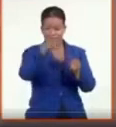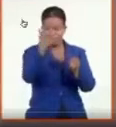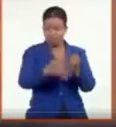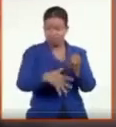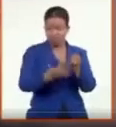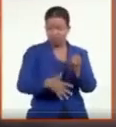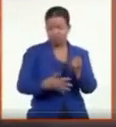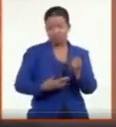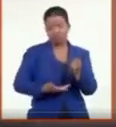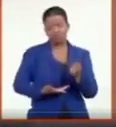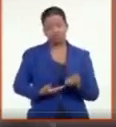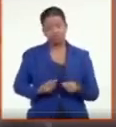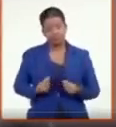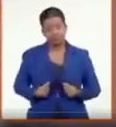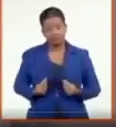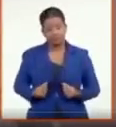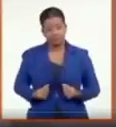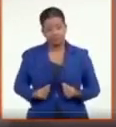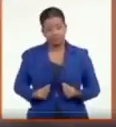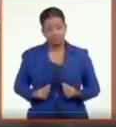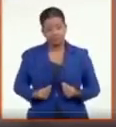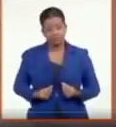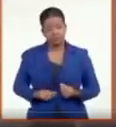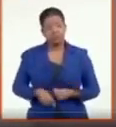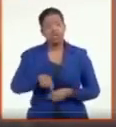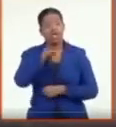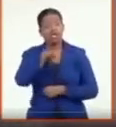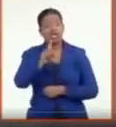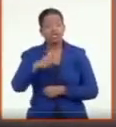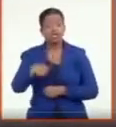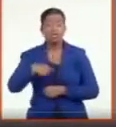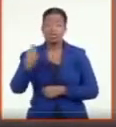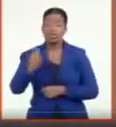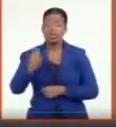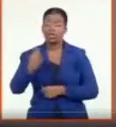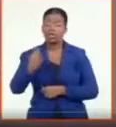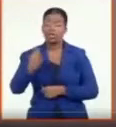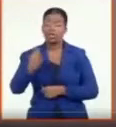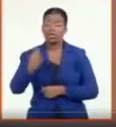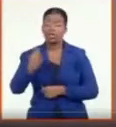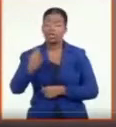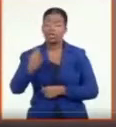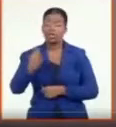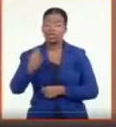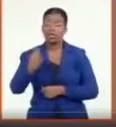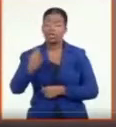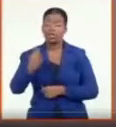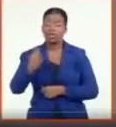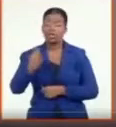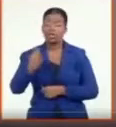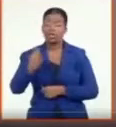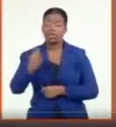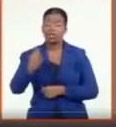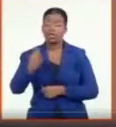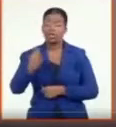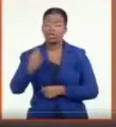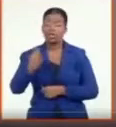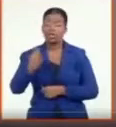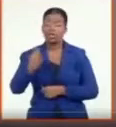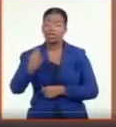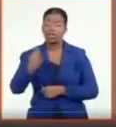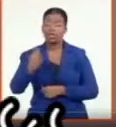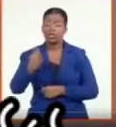eso realmente nosotros tenemos que dar la batalla y buscarnos los problemas dar la Batalla de buscarnos los problemas